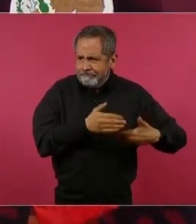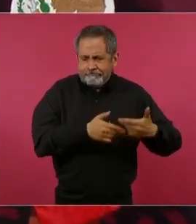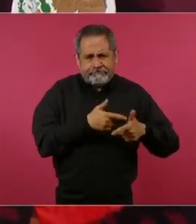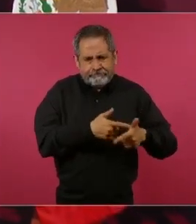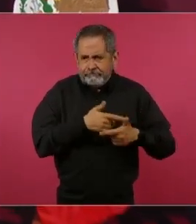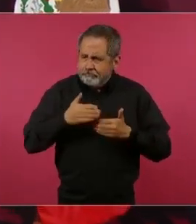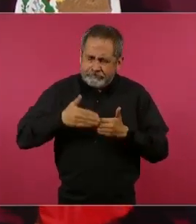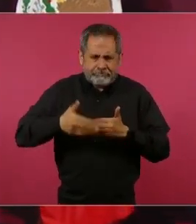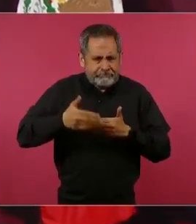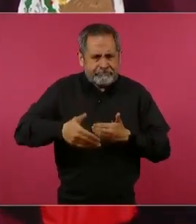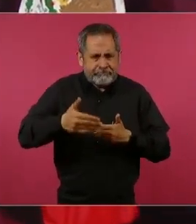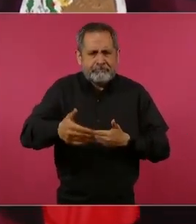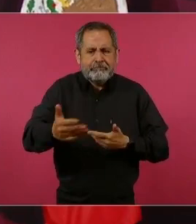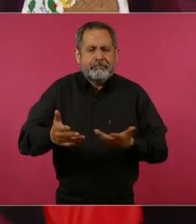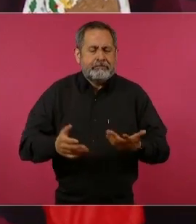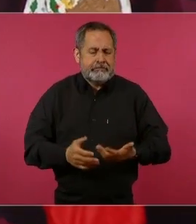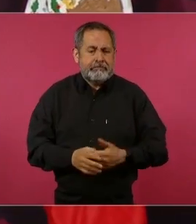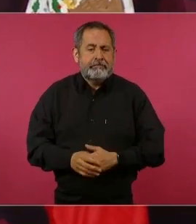adelante